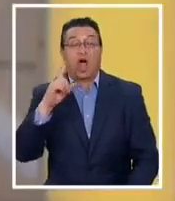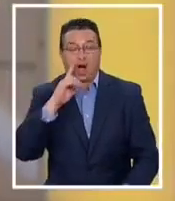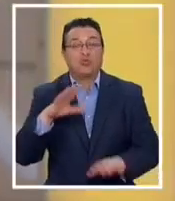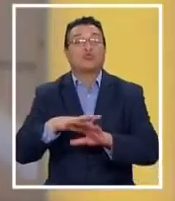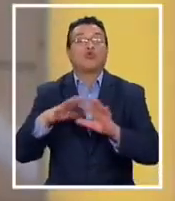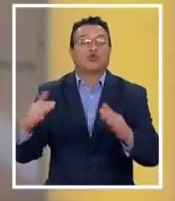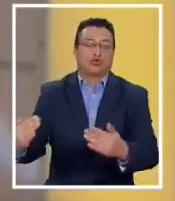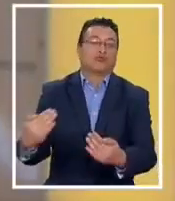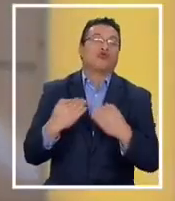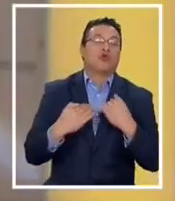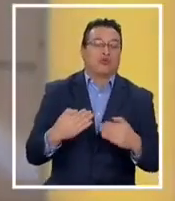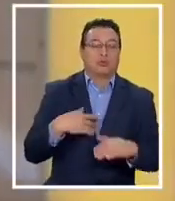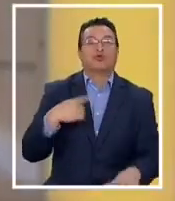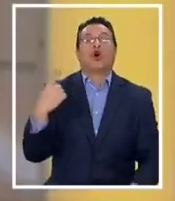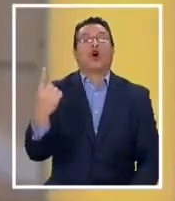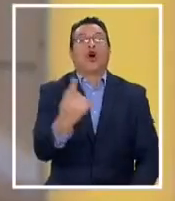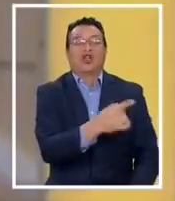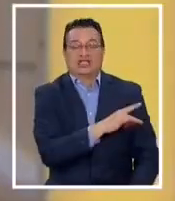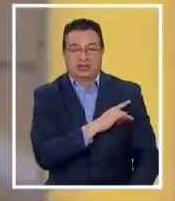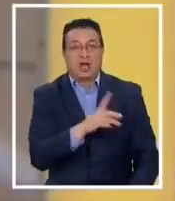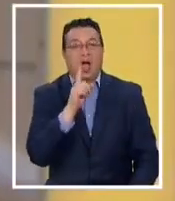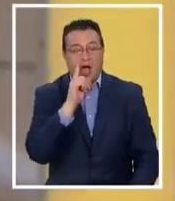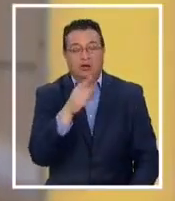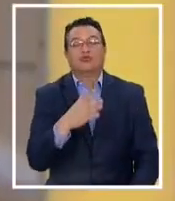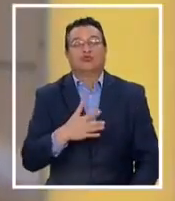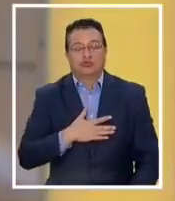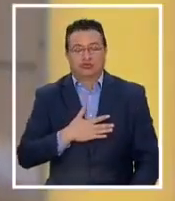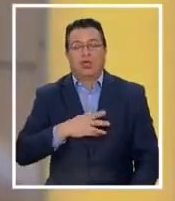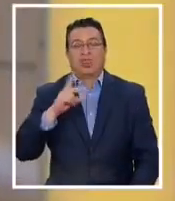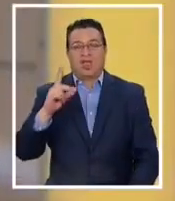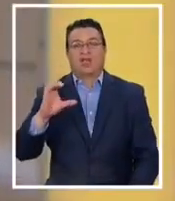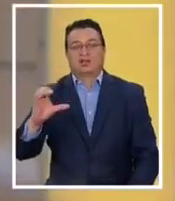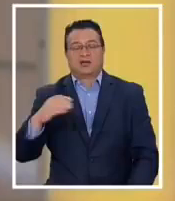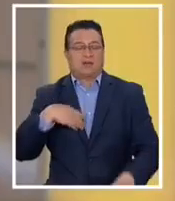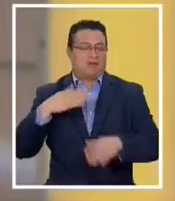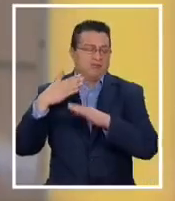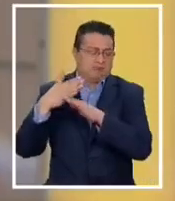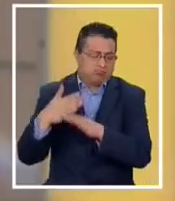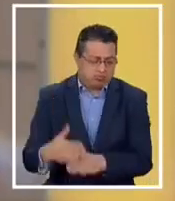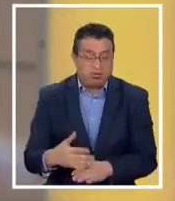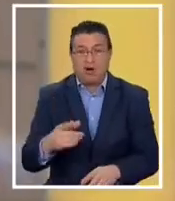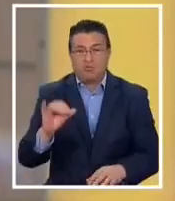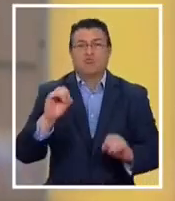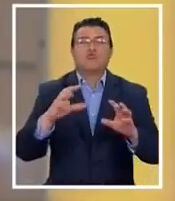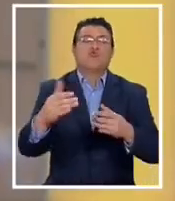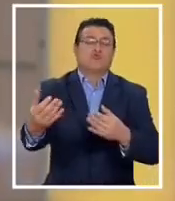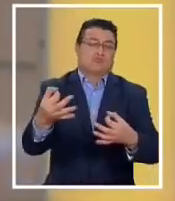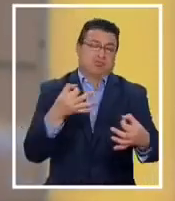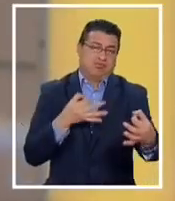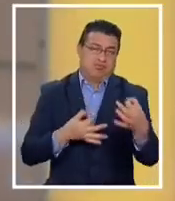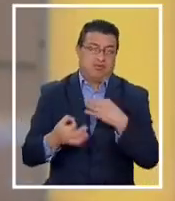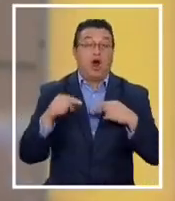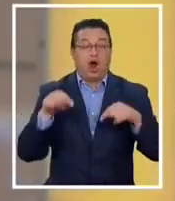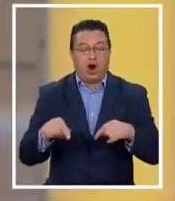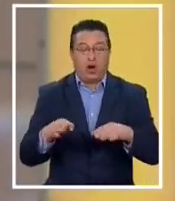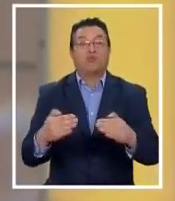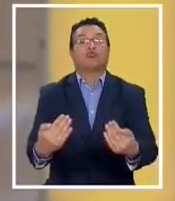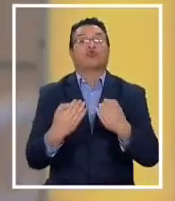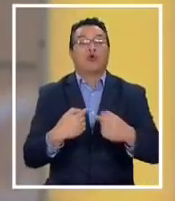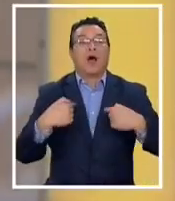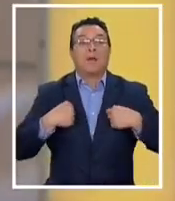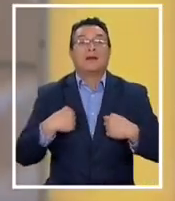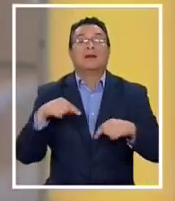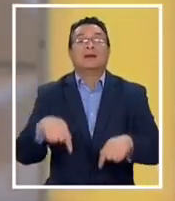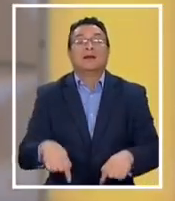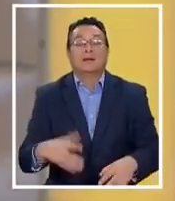todo chile gente que dice mire yo soy demócrata cristiano de toda la vida y hoy día estamos por apoyarlo a usted porque